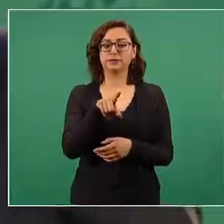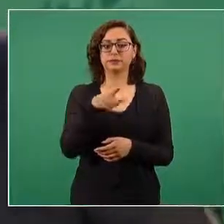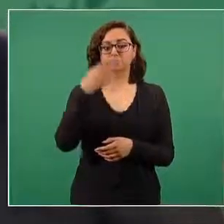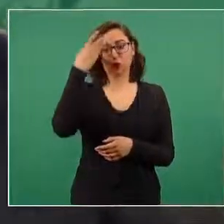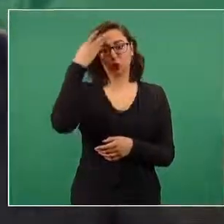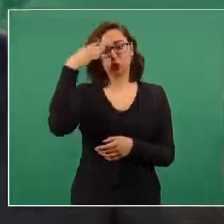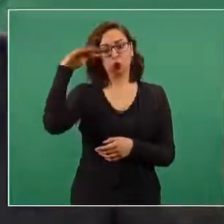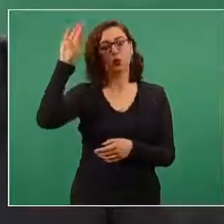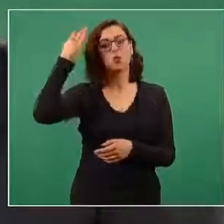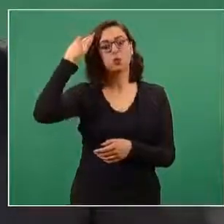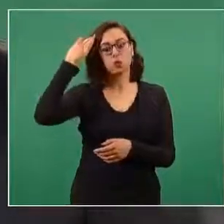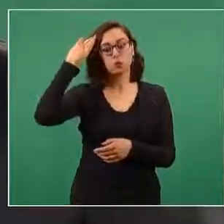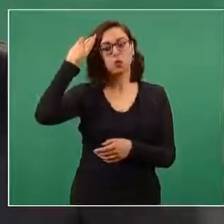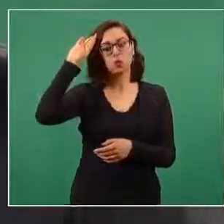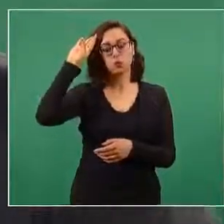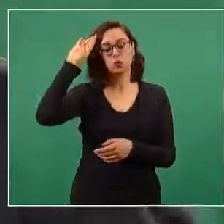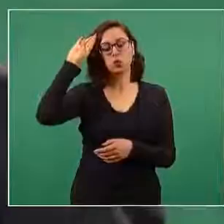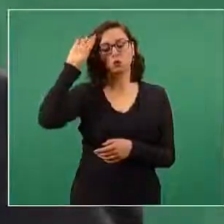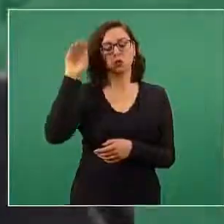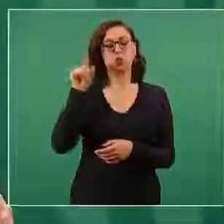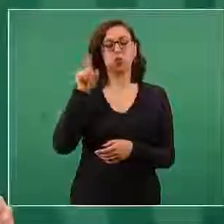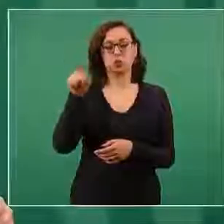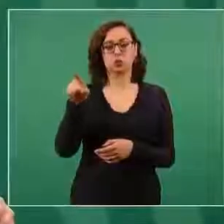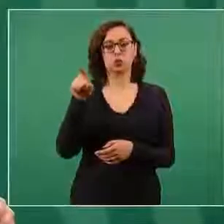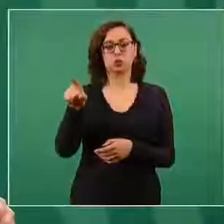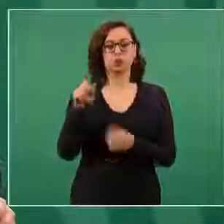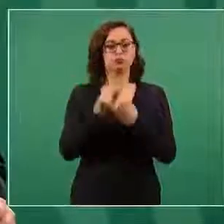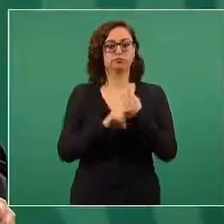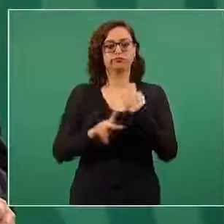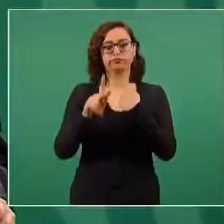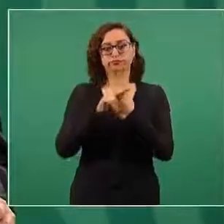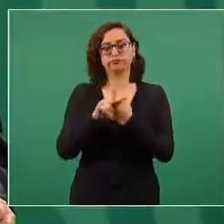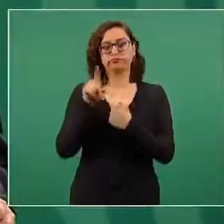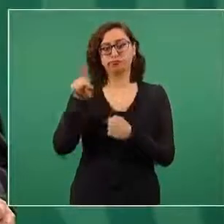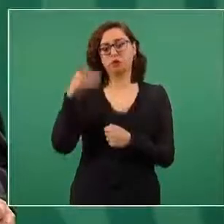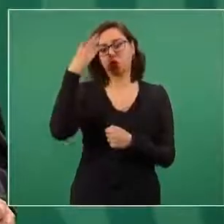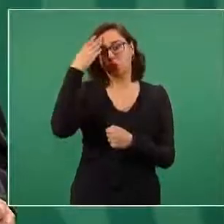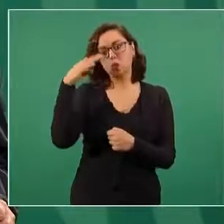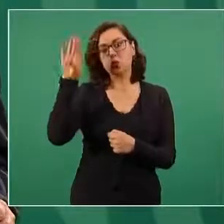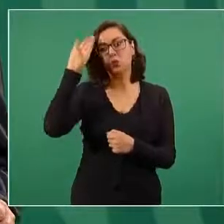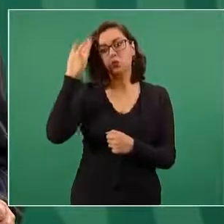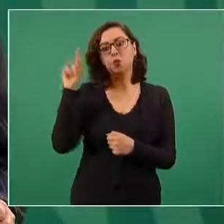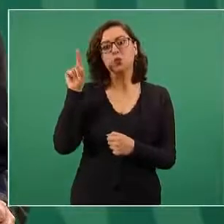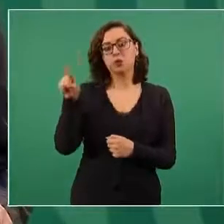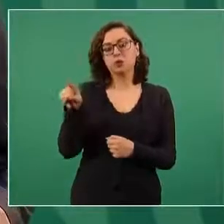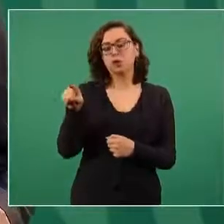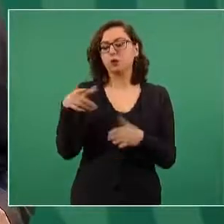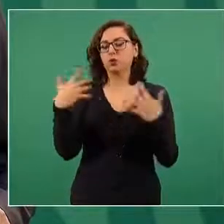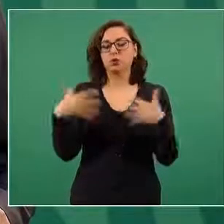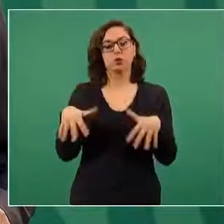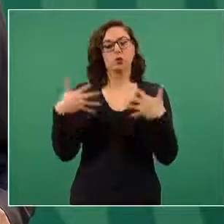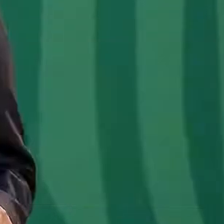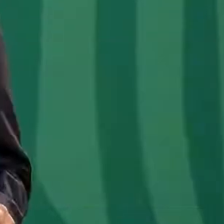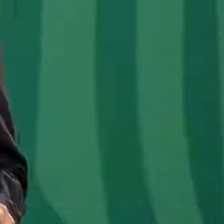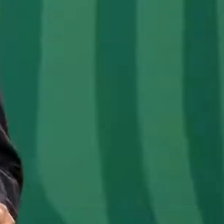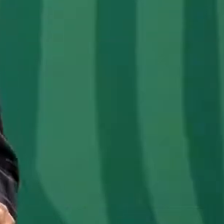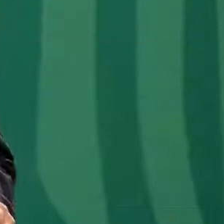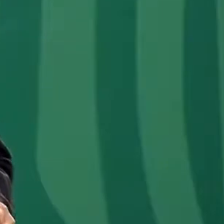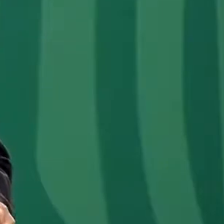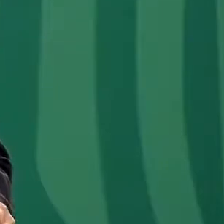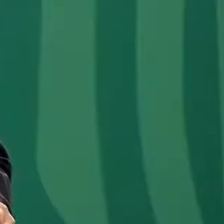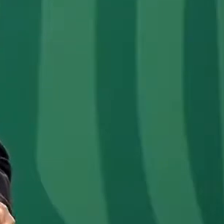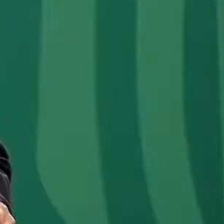Cuba, el pueblo cubano, el pueblo hermano de Cuba y su